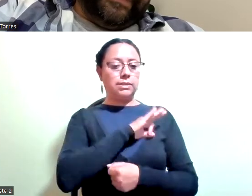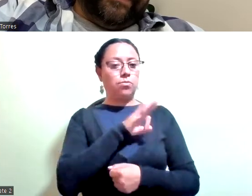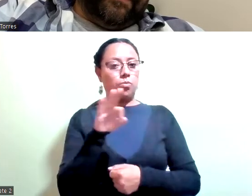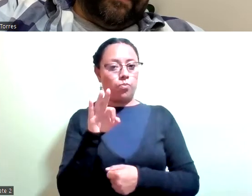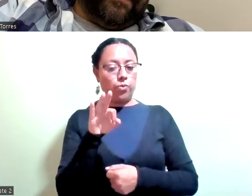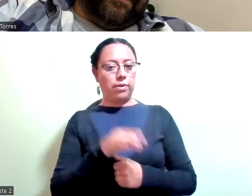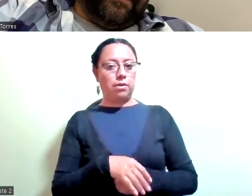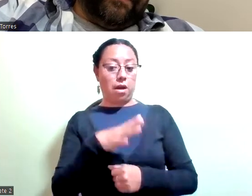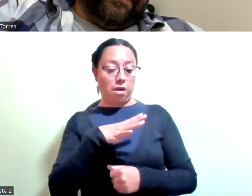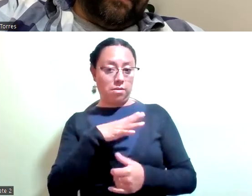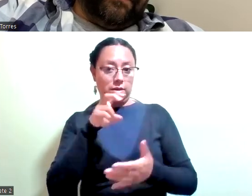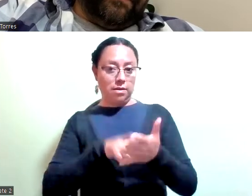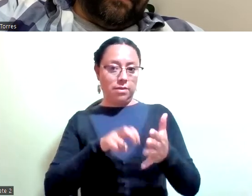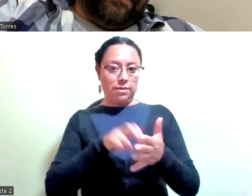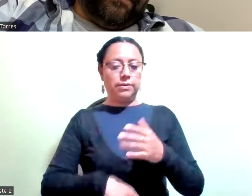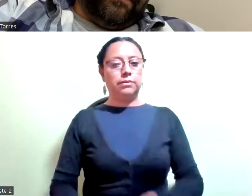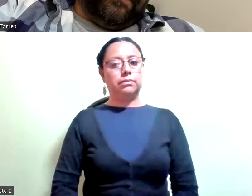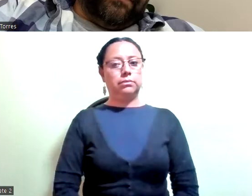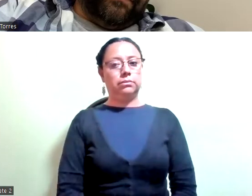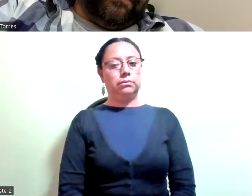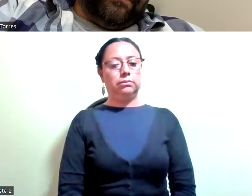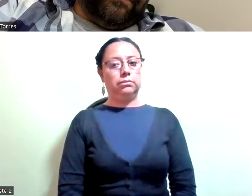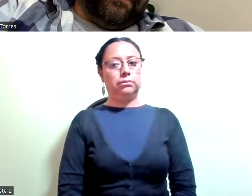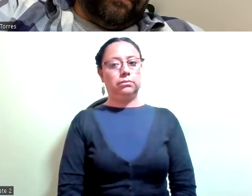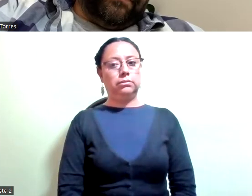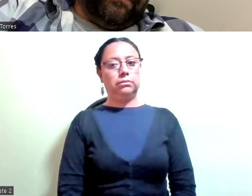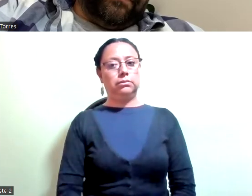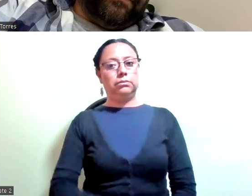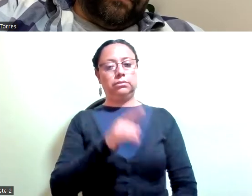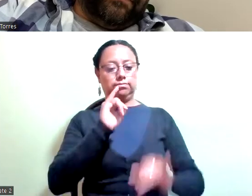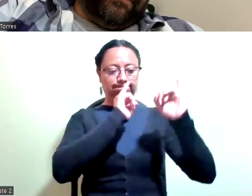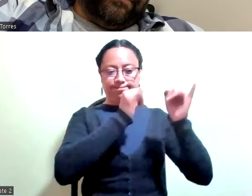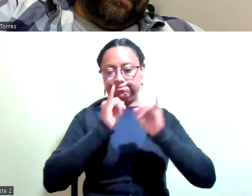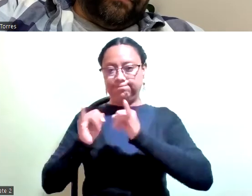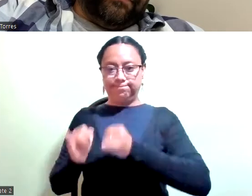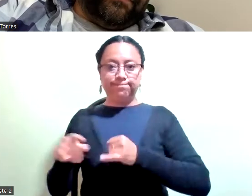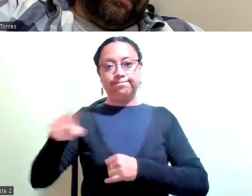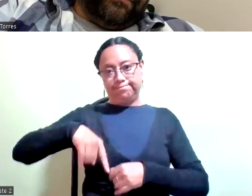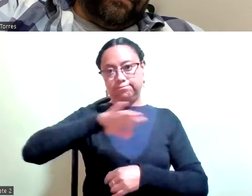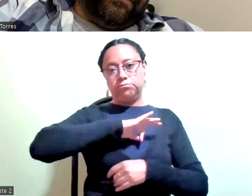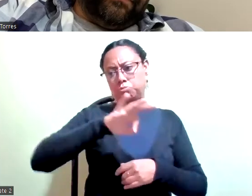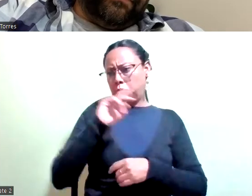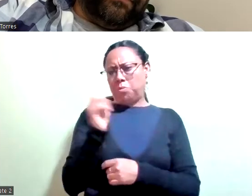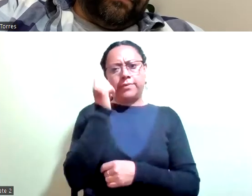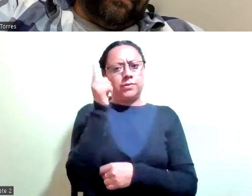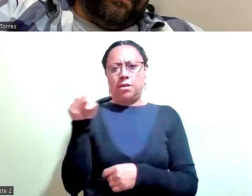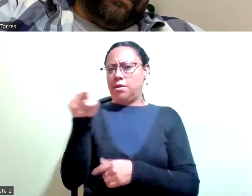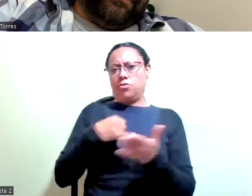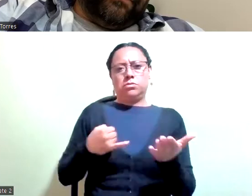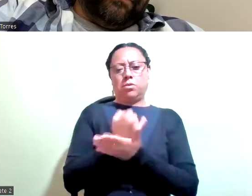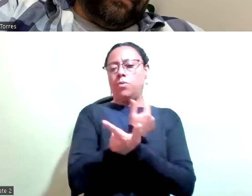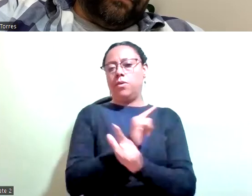hay un error, no dice puedan o puedan, de manera individual ser como quieren ser, sin coacción y